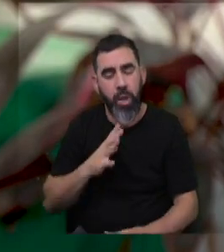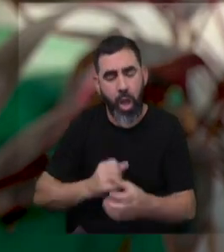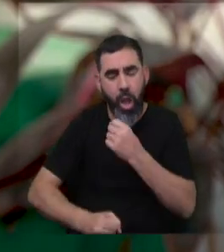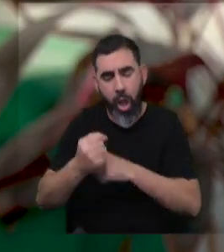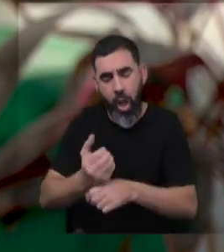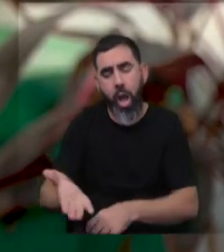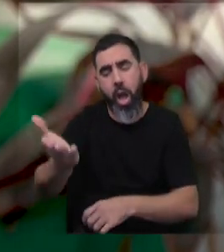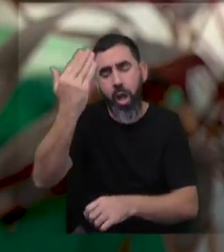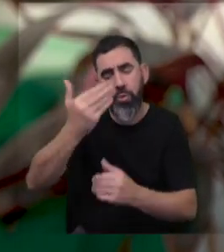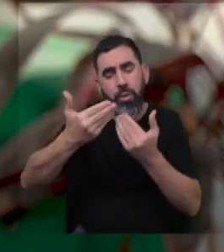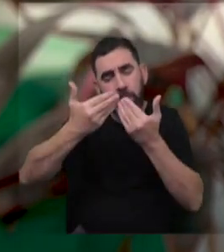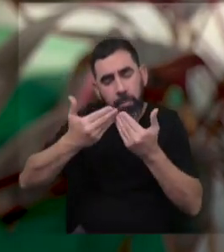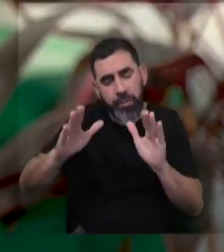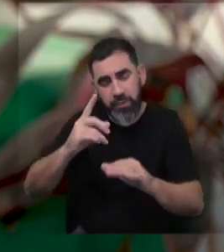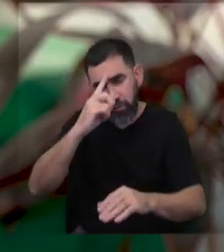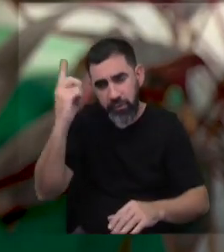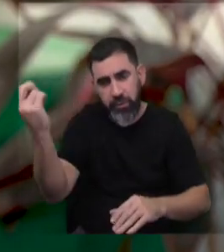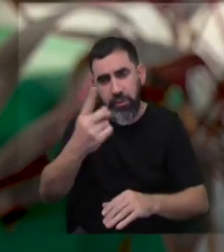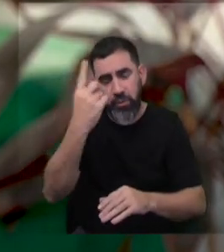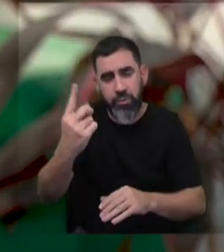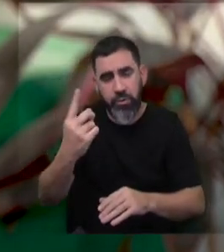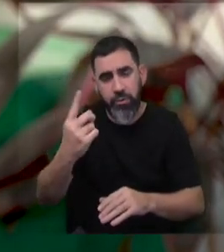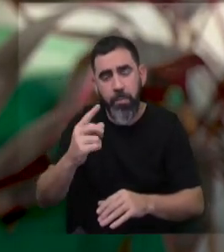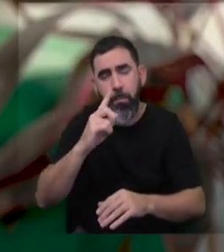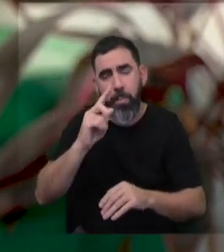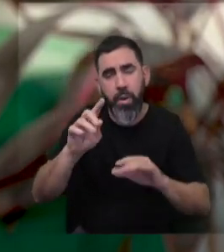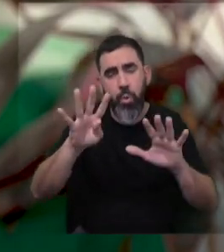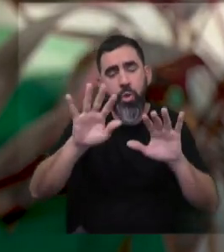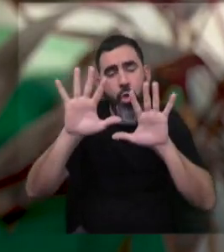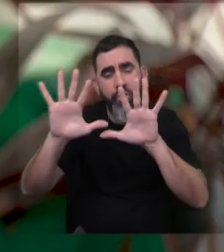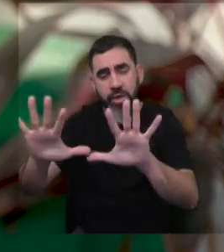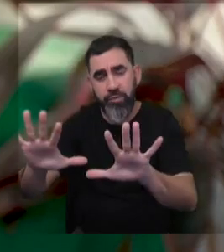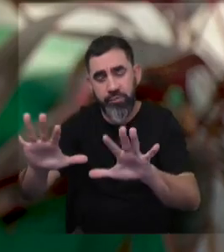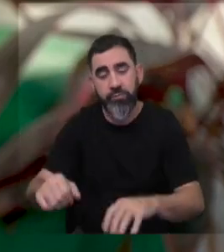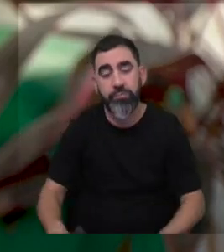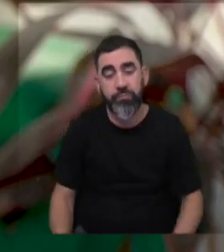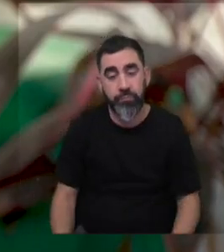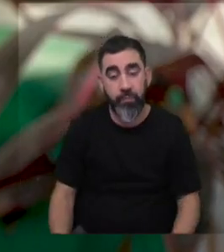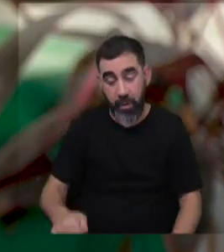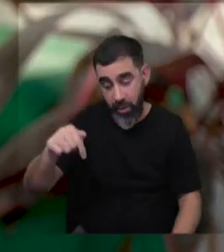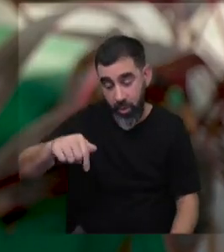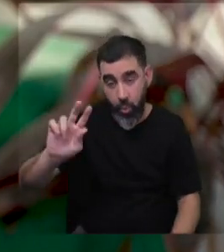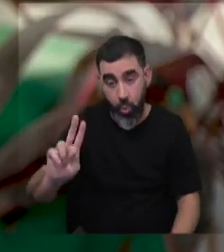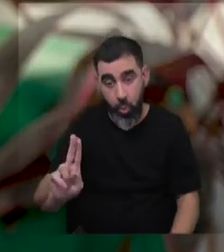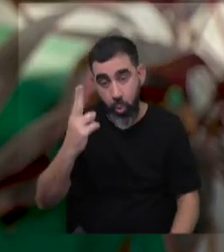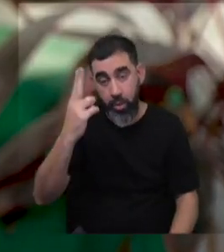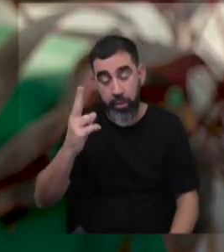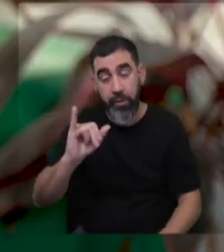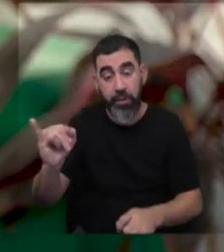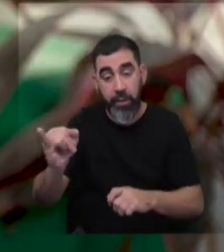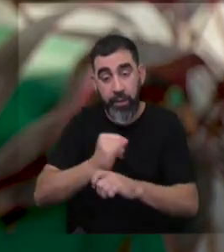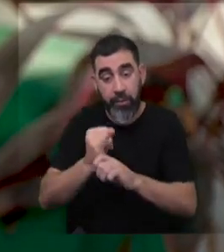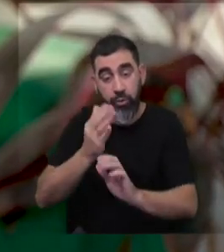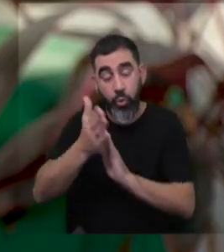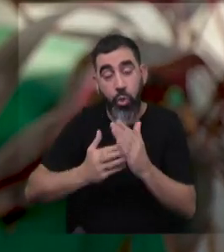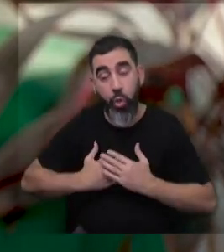Se comenzó a usar a nivel internacional, como decíamos, en 1910. Y aquí en el Uruguay, a través del Instituto Nacional de